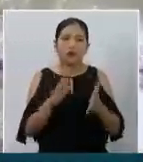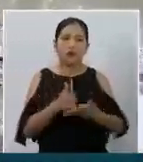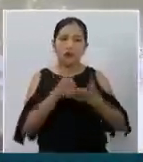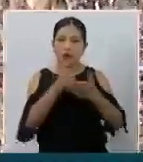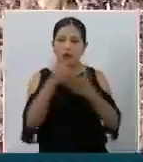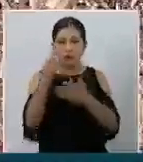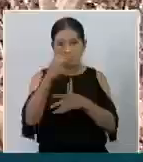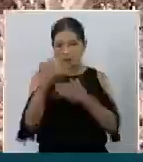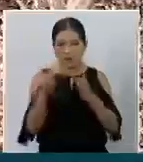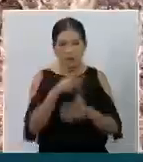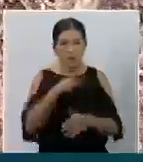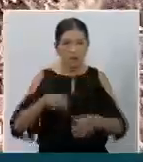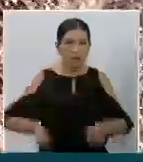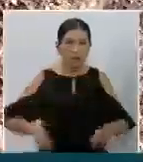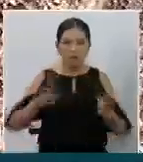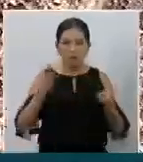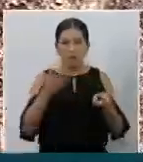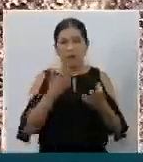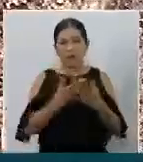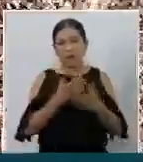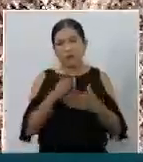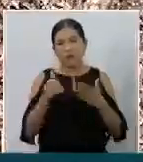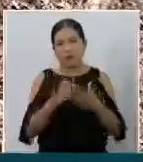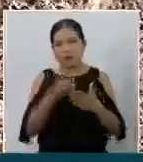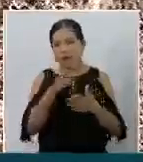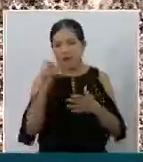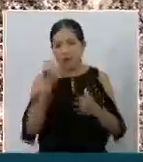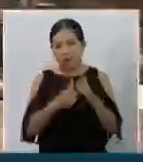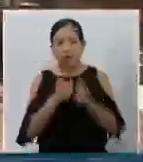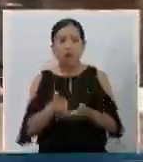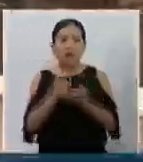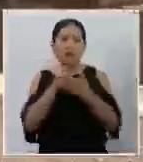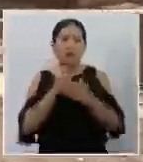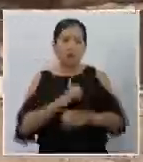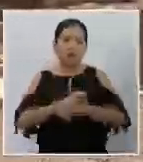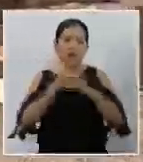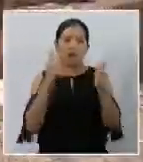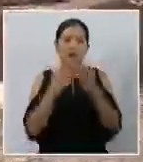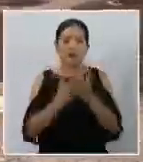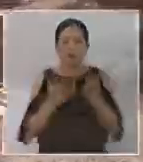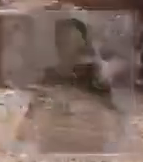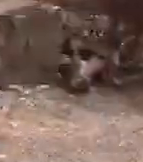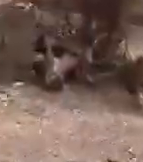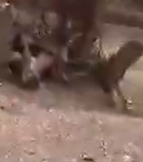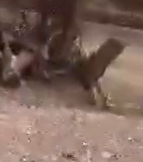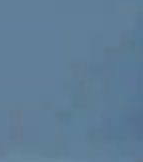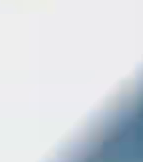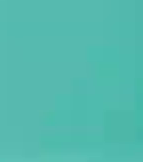municipios que sufrieron los efectos de la sequía, ayuda que va llegando considerablemente.